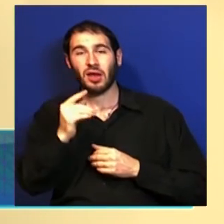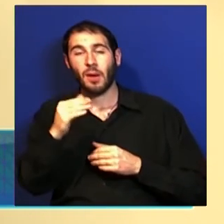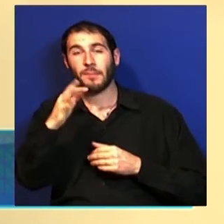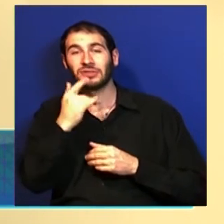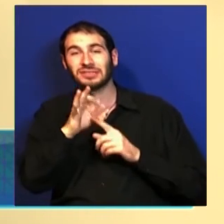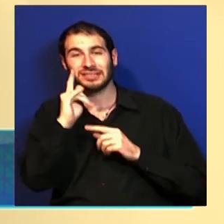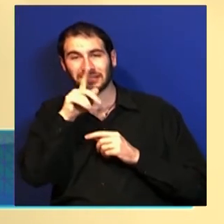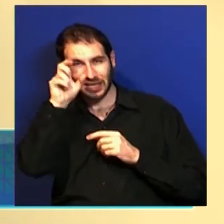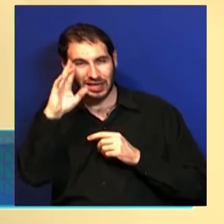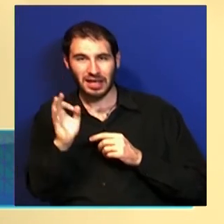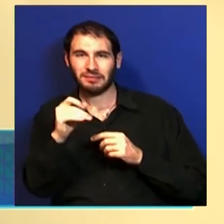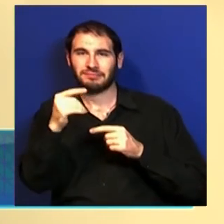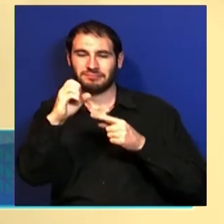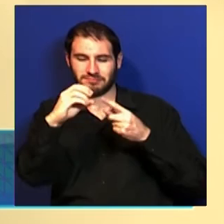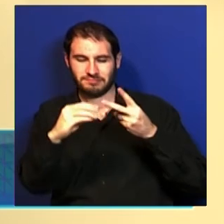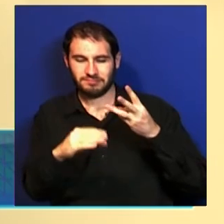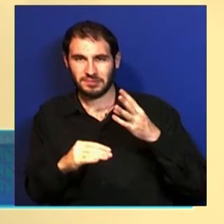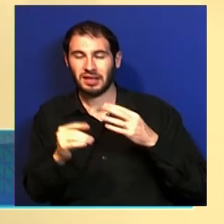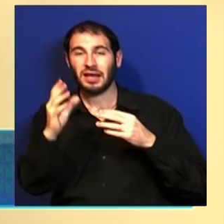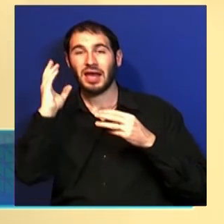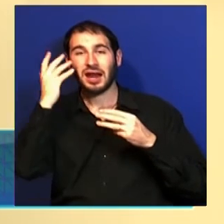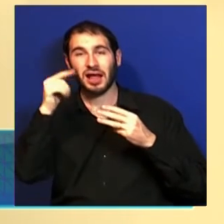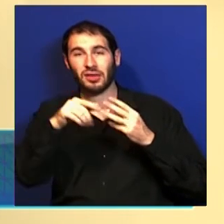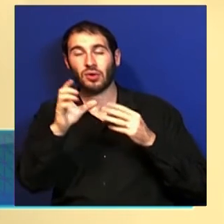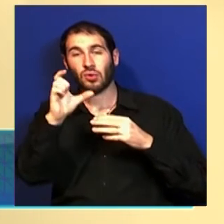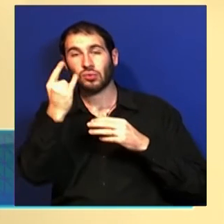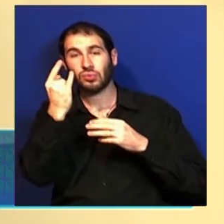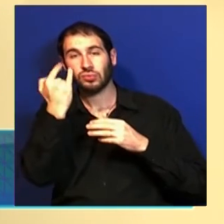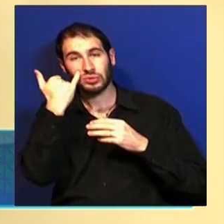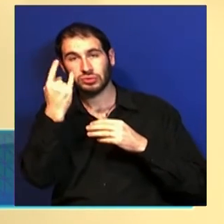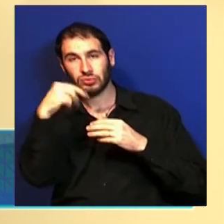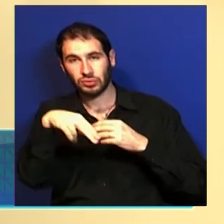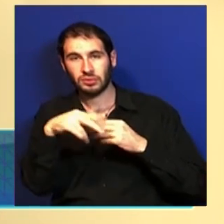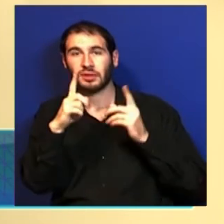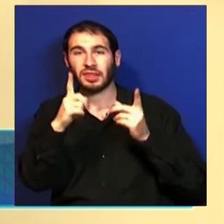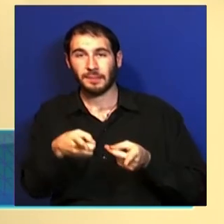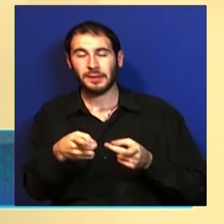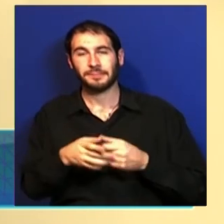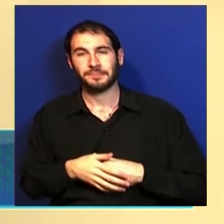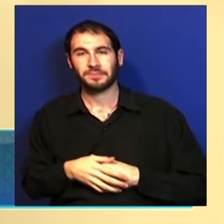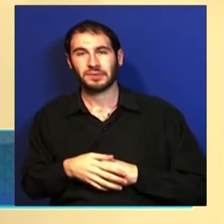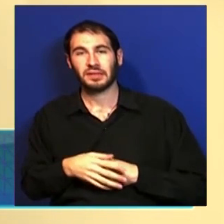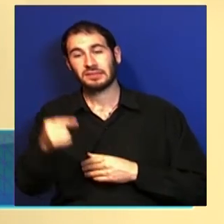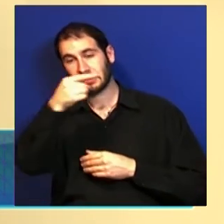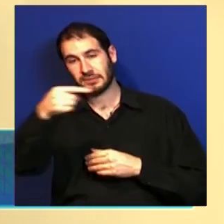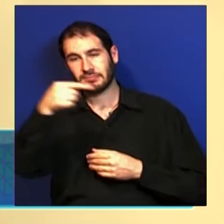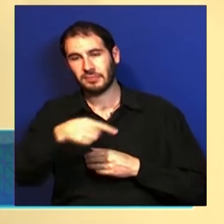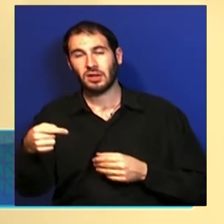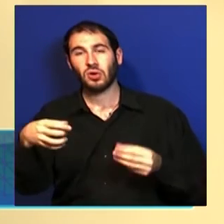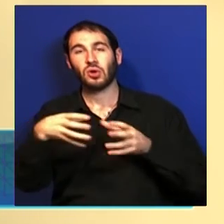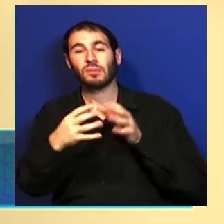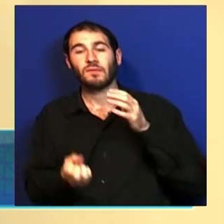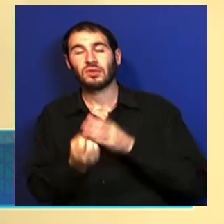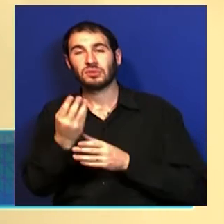Mosquitera, uh-huh, en La Paquita, en la radio Cuyum, uh-huh, y también todo semana a semana los chicos de la